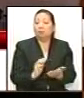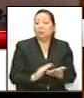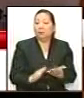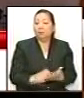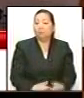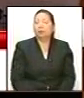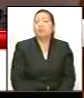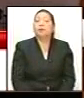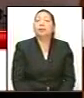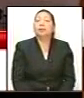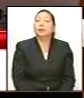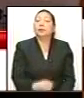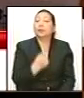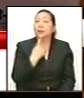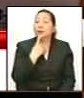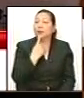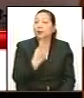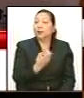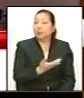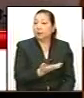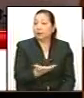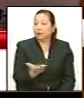No sin antes también advertirles de que